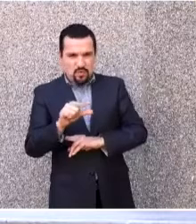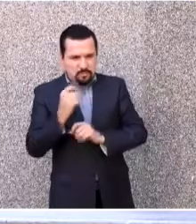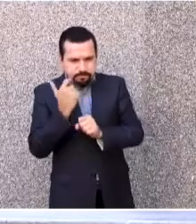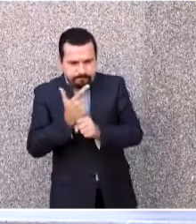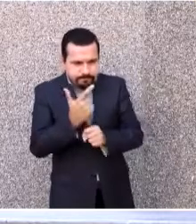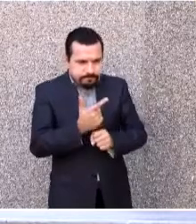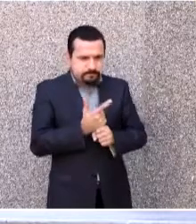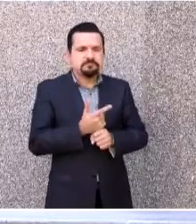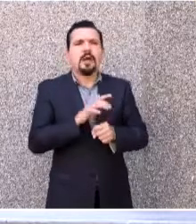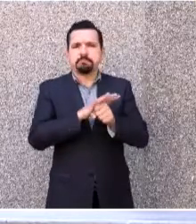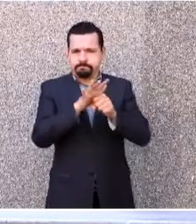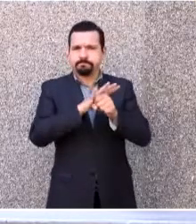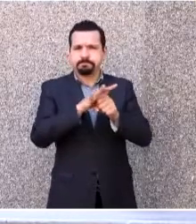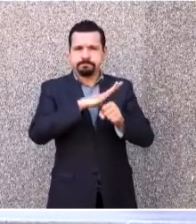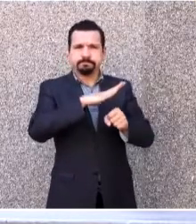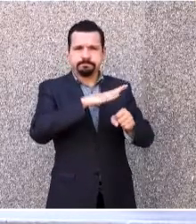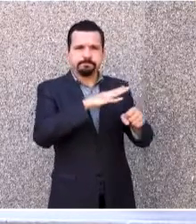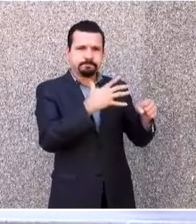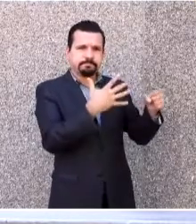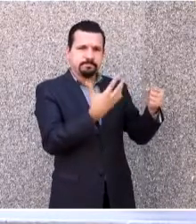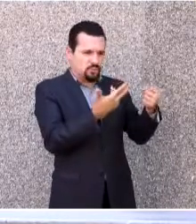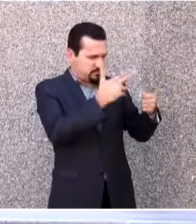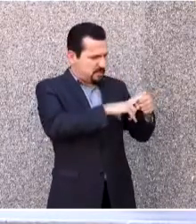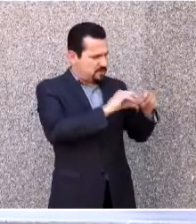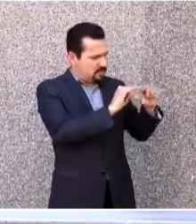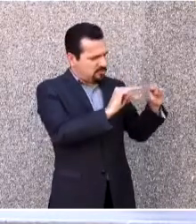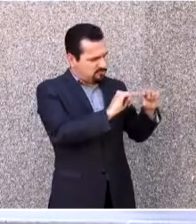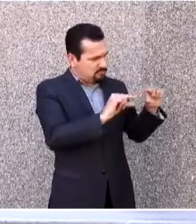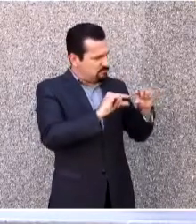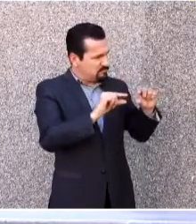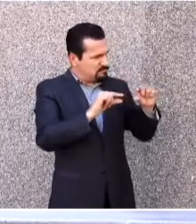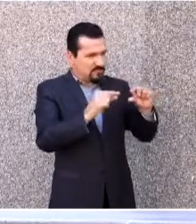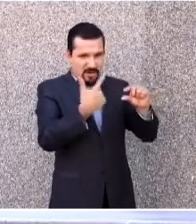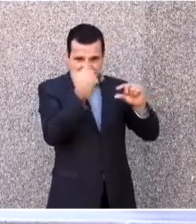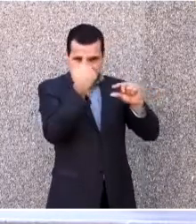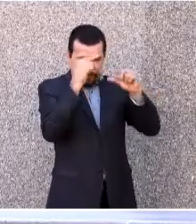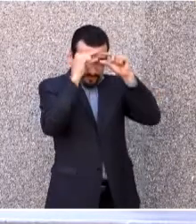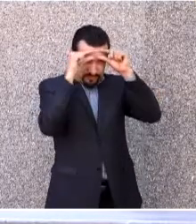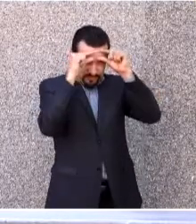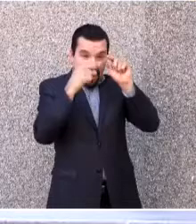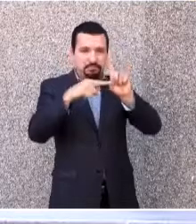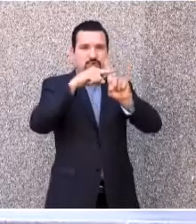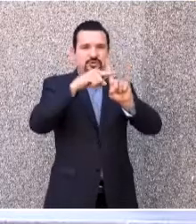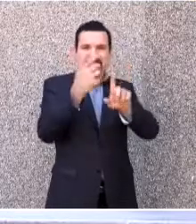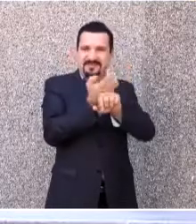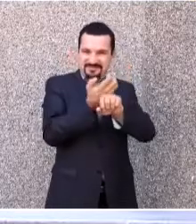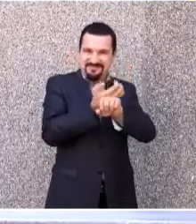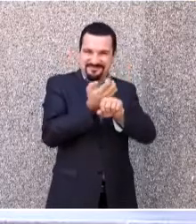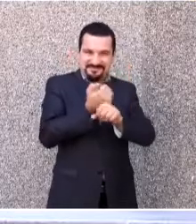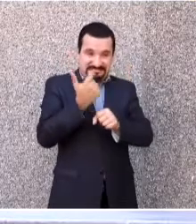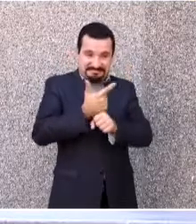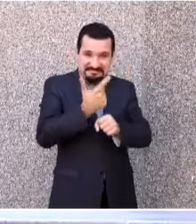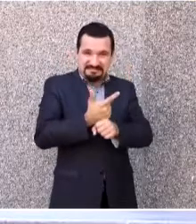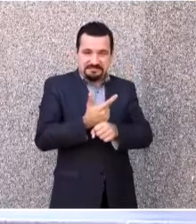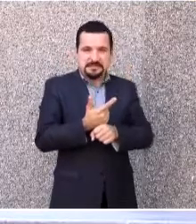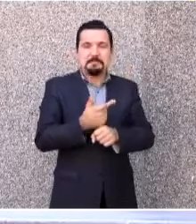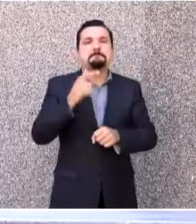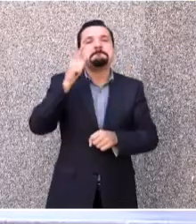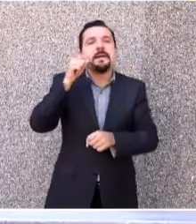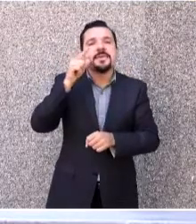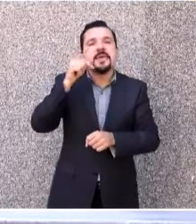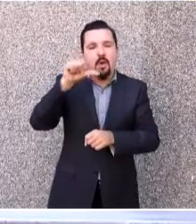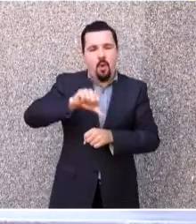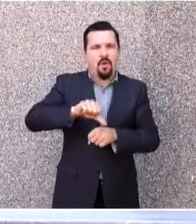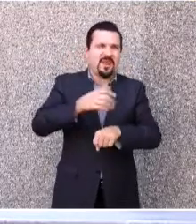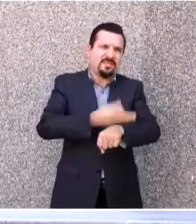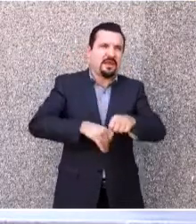y el secretario habían hecho ya gestiones muy, muy intensas y que habían sido positivas. Entre el día de hoy y mañana llega otra